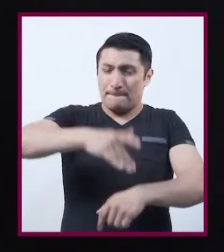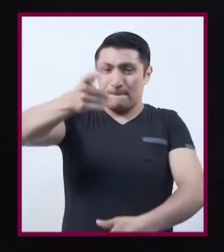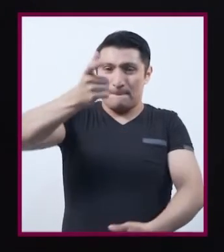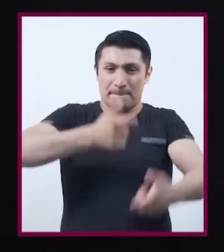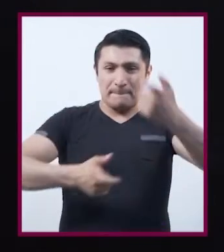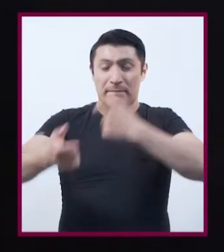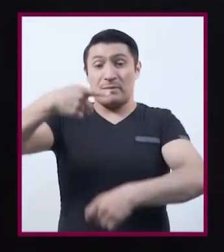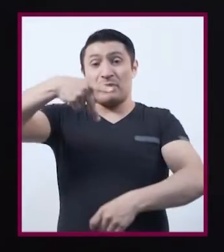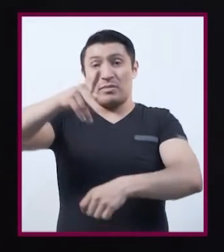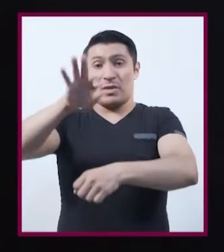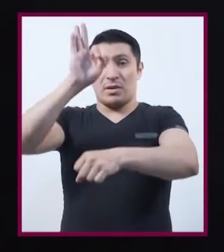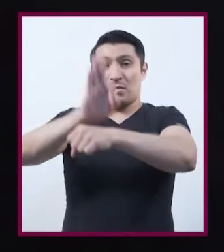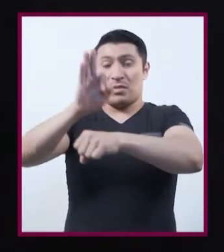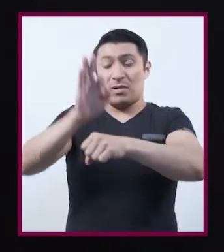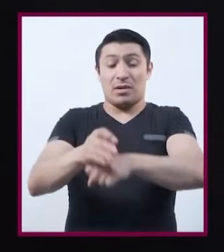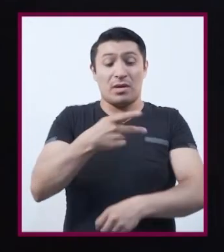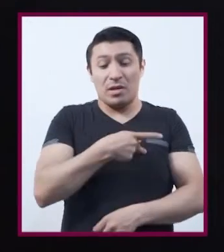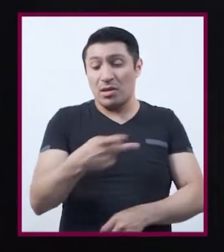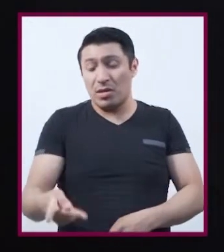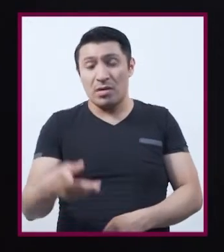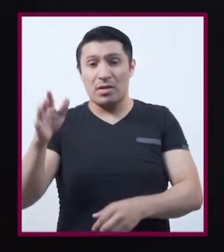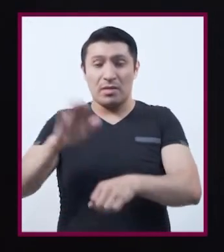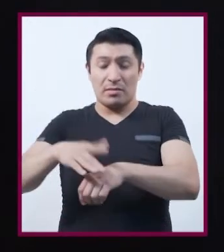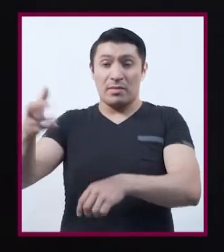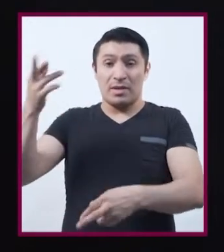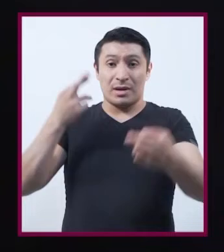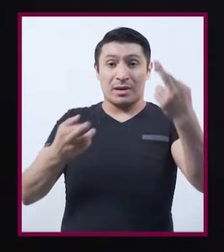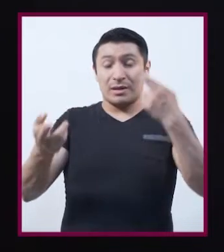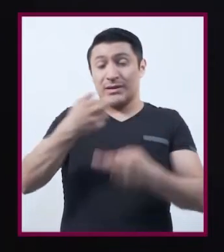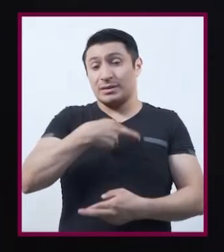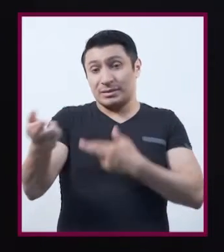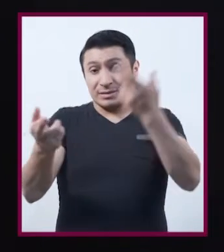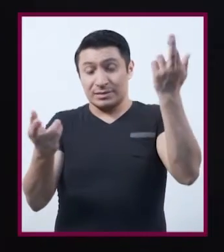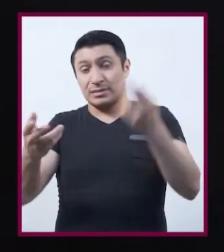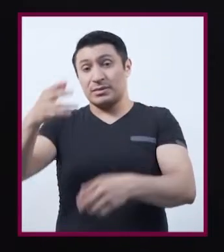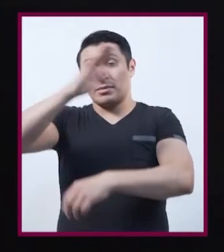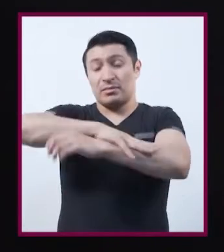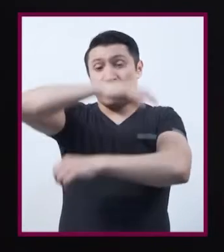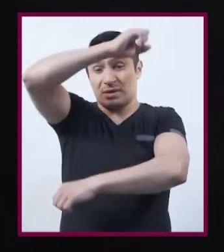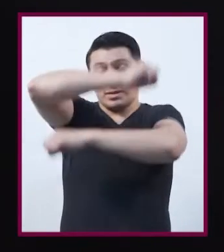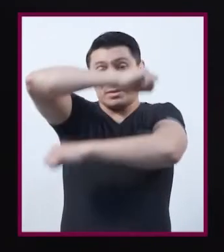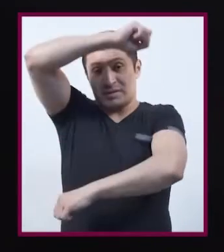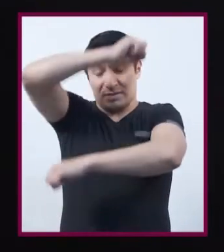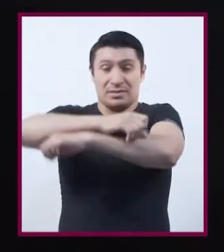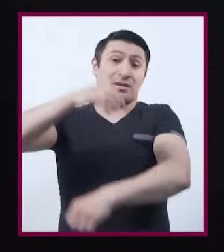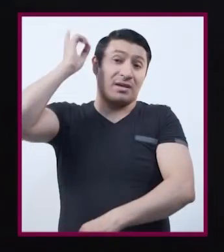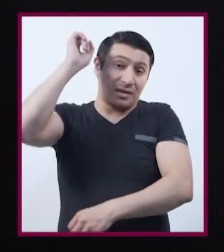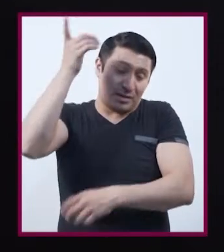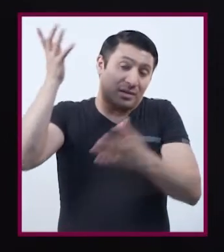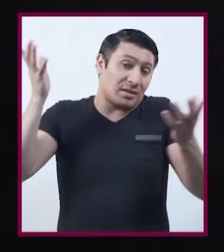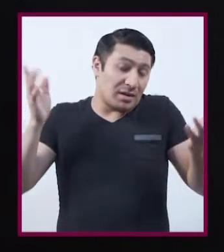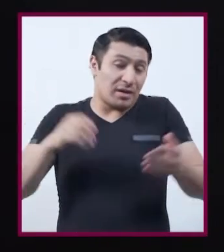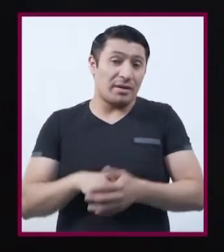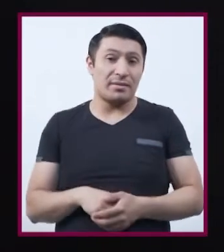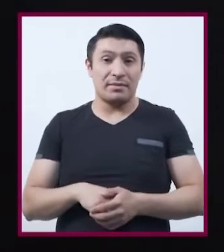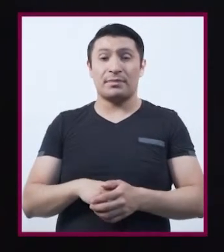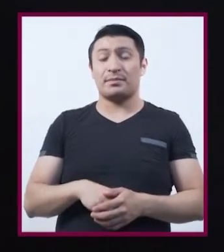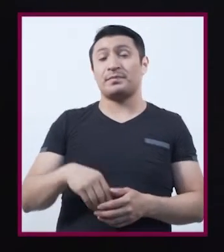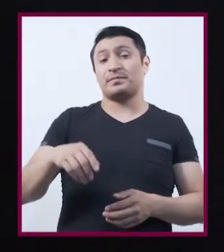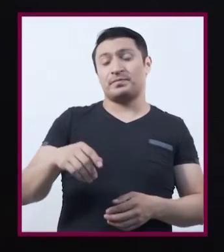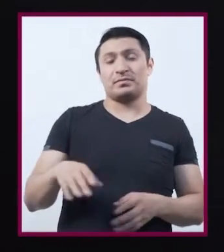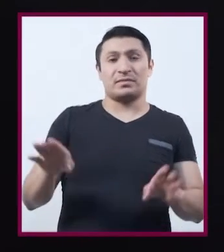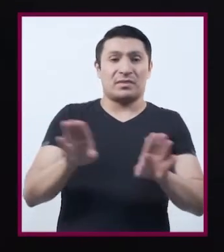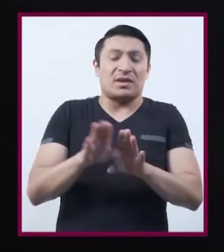más que se pudiera, solo que protegiendo a los más pobres. Entre más rico eras, más ventanas o más caballos ibas a tener,